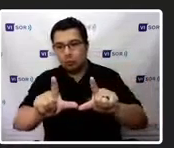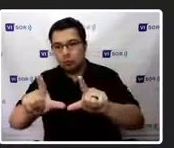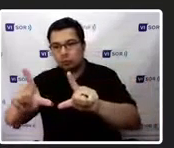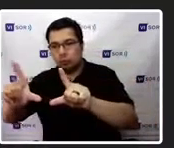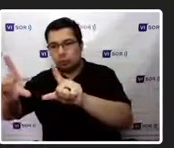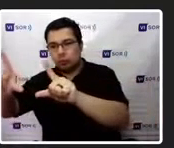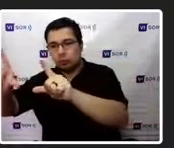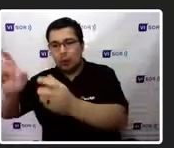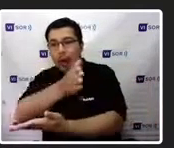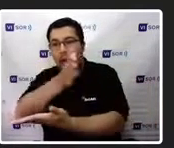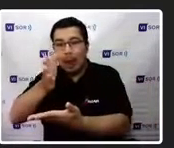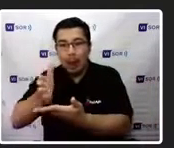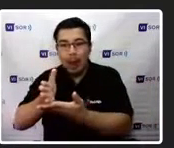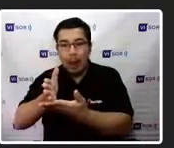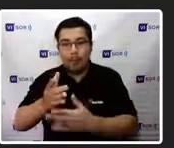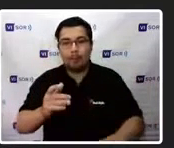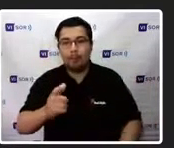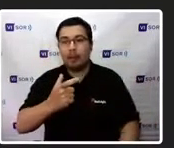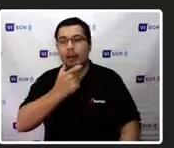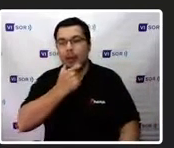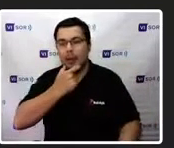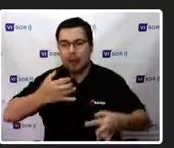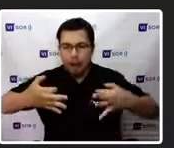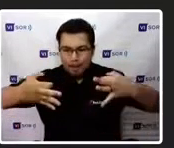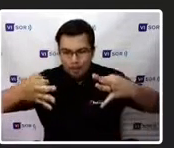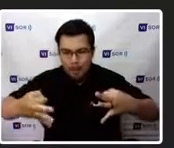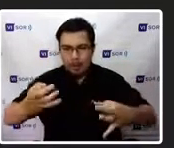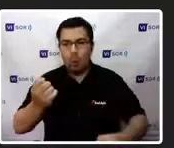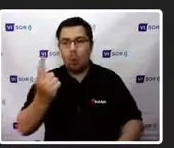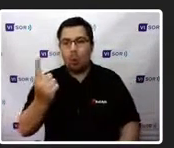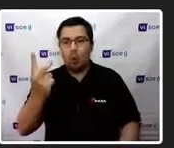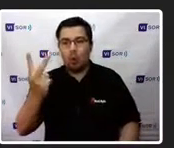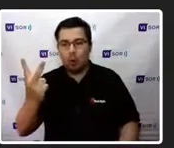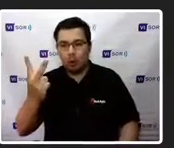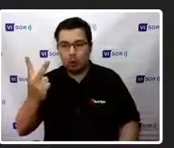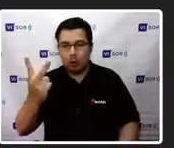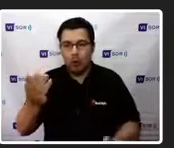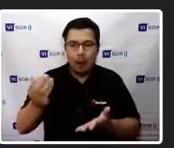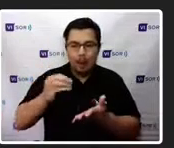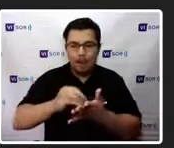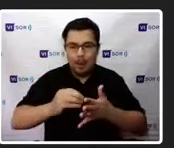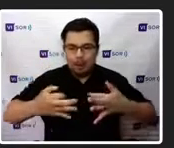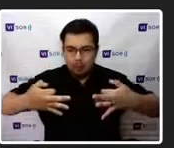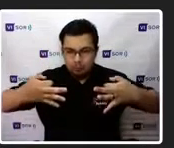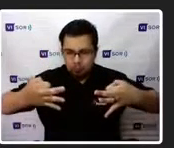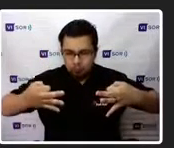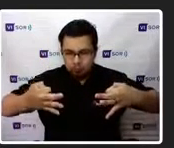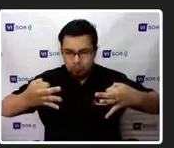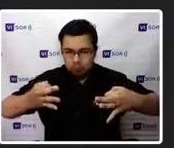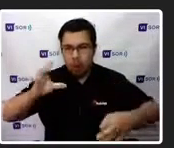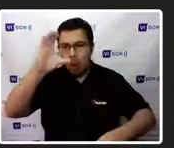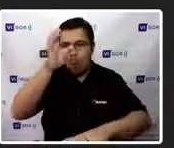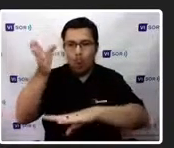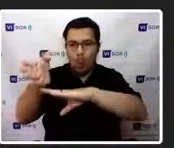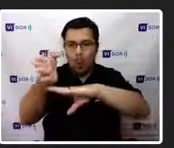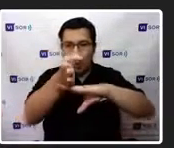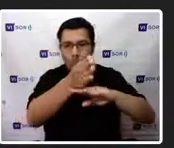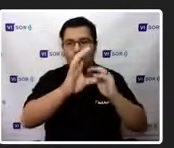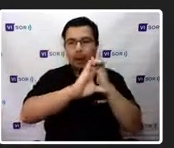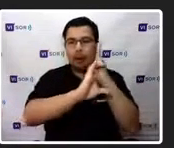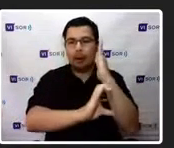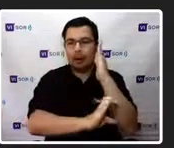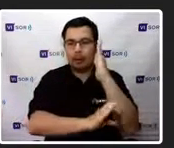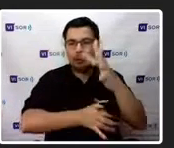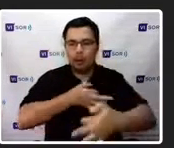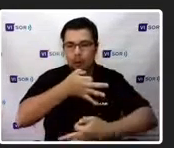inglés específico 1 y 2, que son más relativos, ¿no es cierto?, a la especialidad en este caso de ecoturismo. ¿Ya? Como les digo, el objetivo